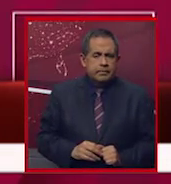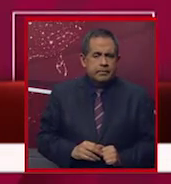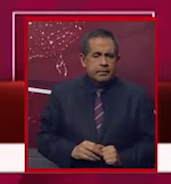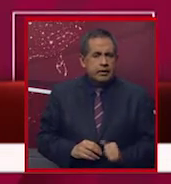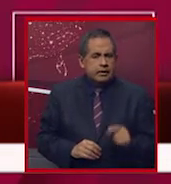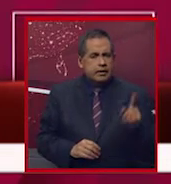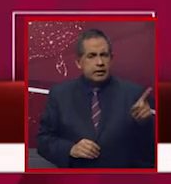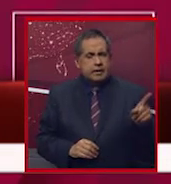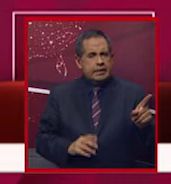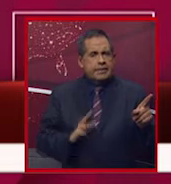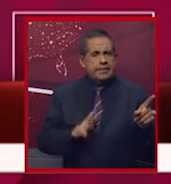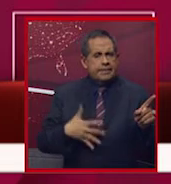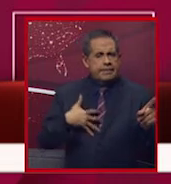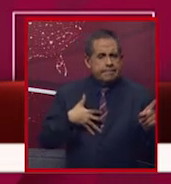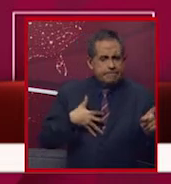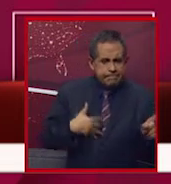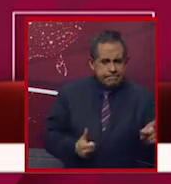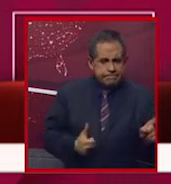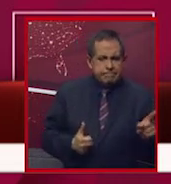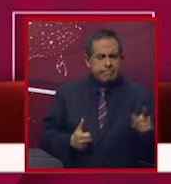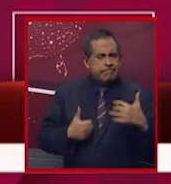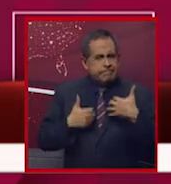comprender que no es